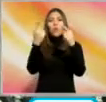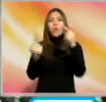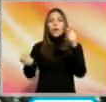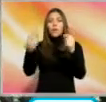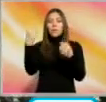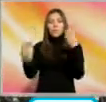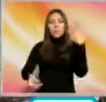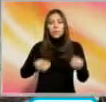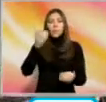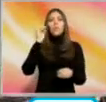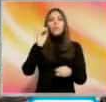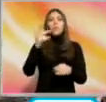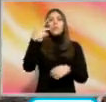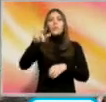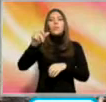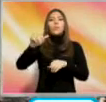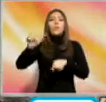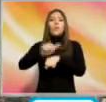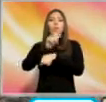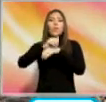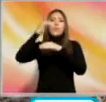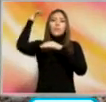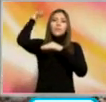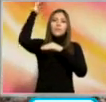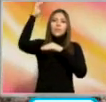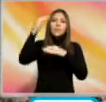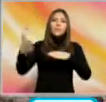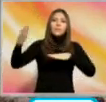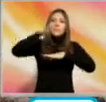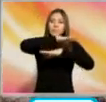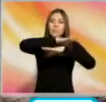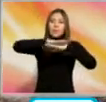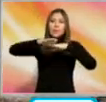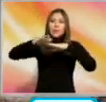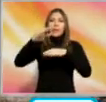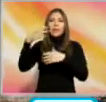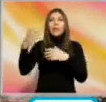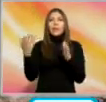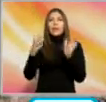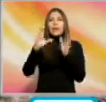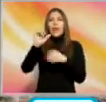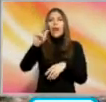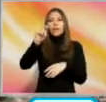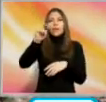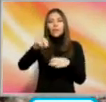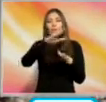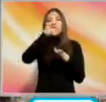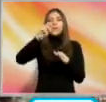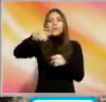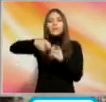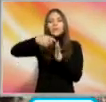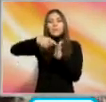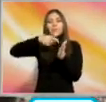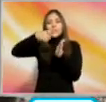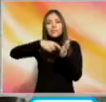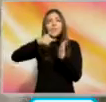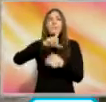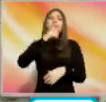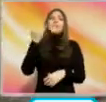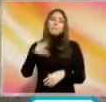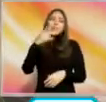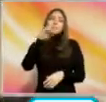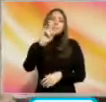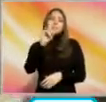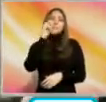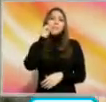en el cofre de tu auto, en la parte de arriba, para que no se Claro. raye. Sí, pero al final lo